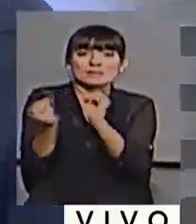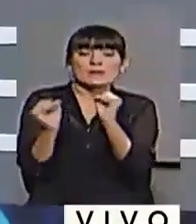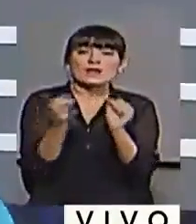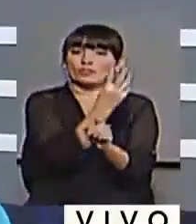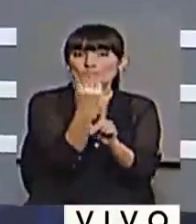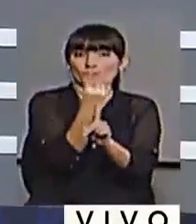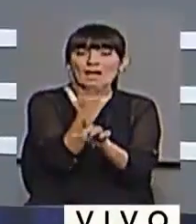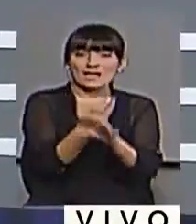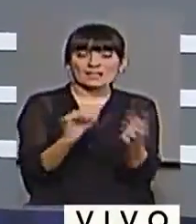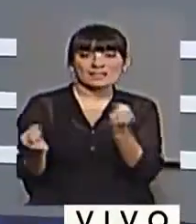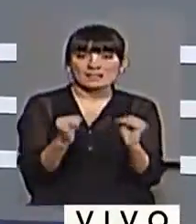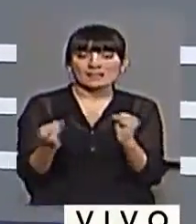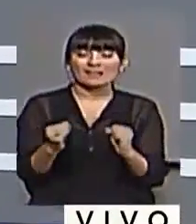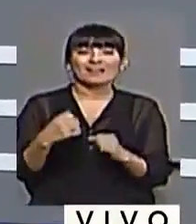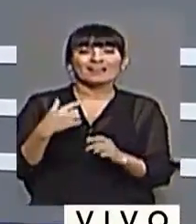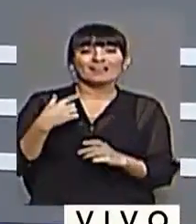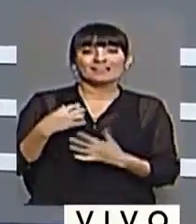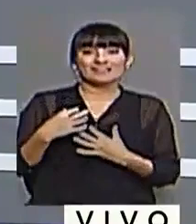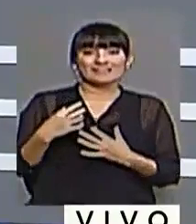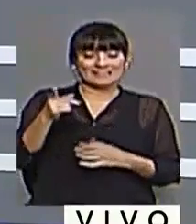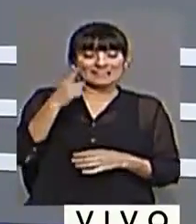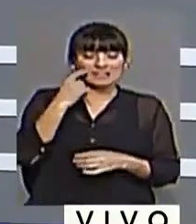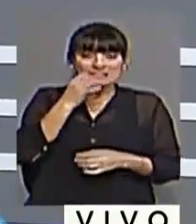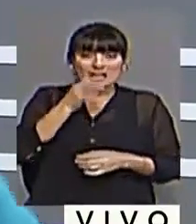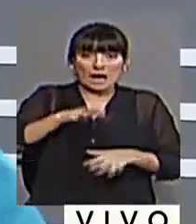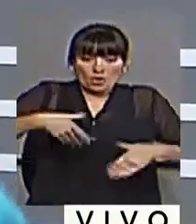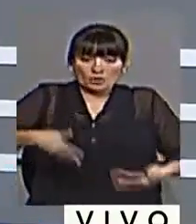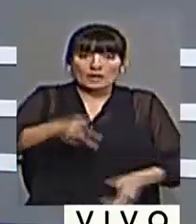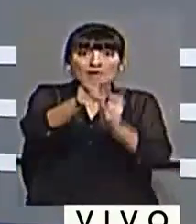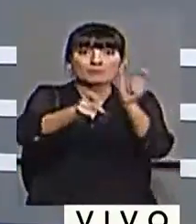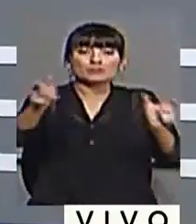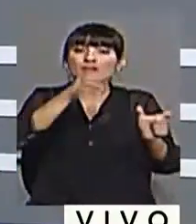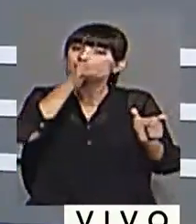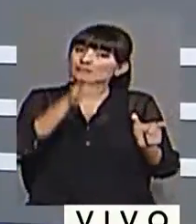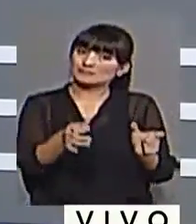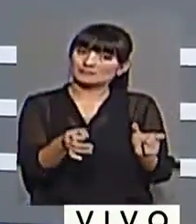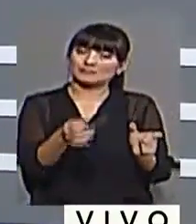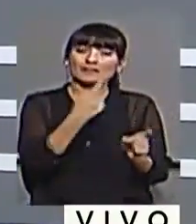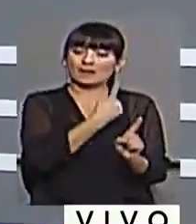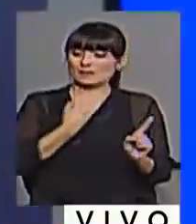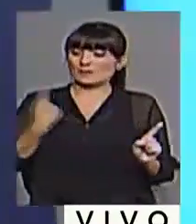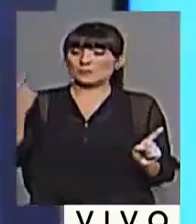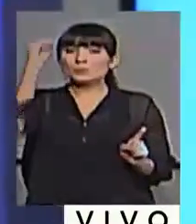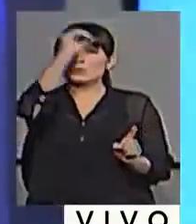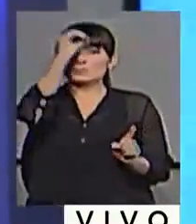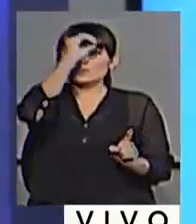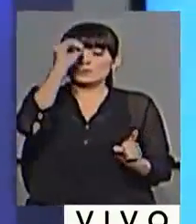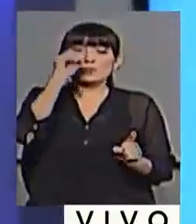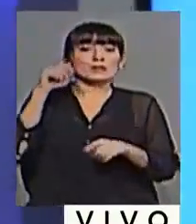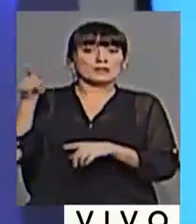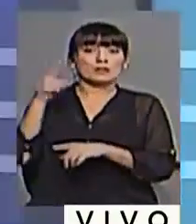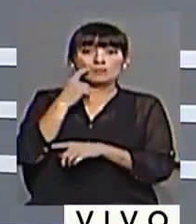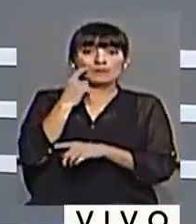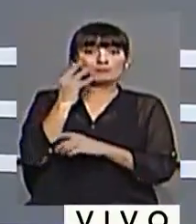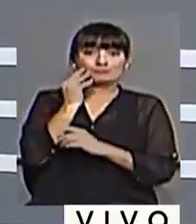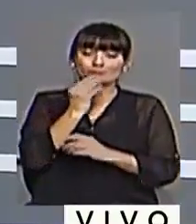Yo creo que en esto es bueno que le digamos a la gente lo que pensamos de verdad cada uno. Lo está haciendo Nelson,